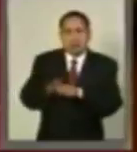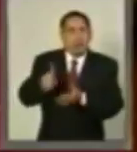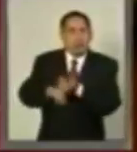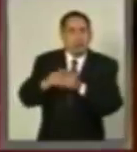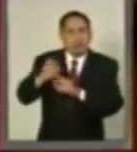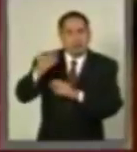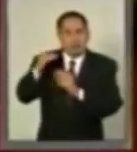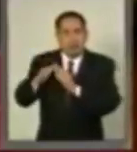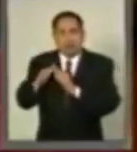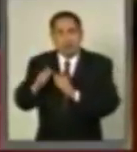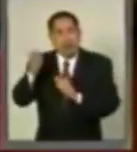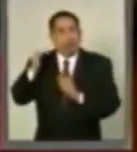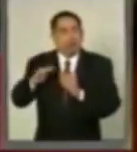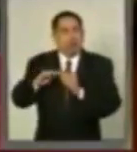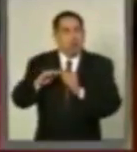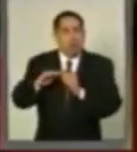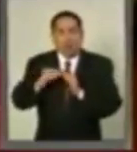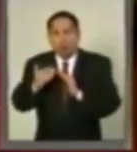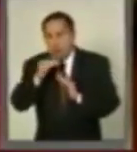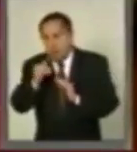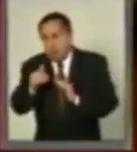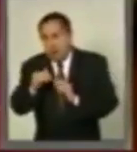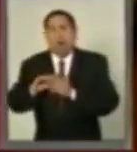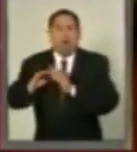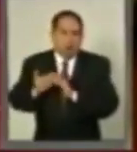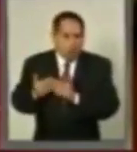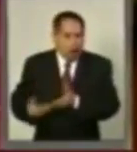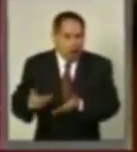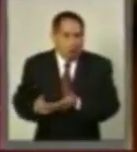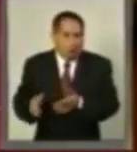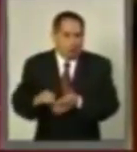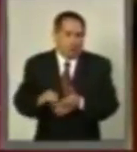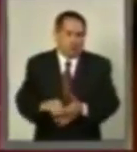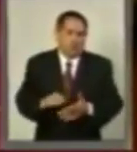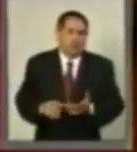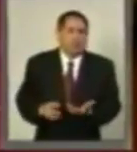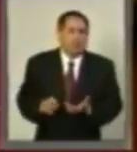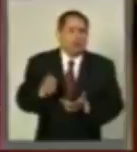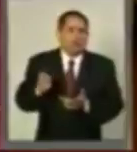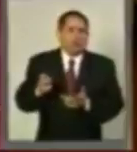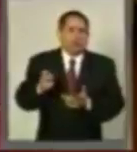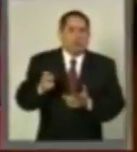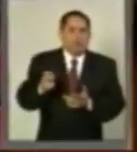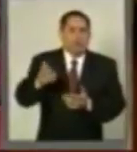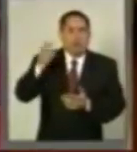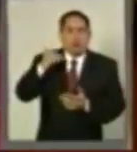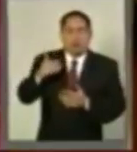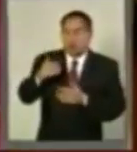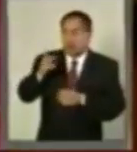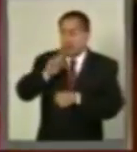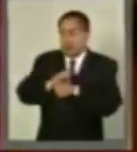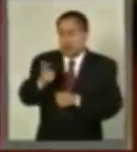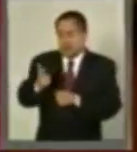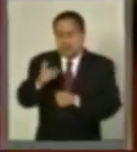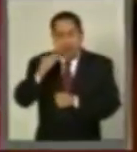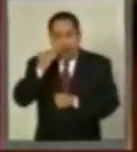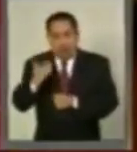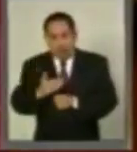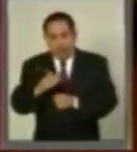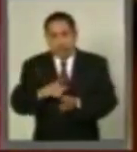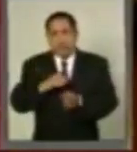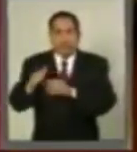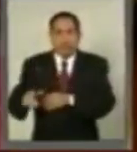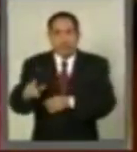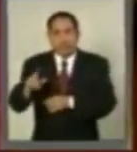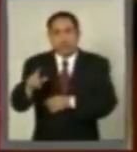estaban casas que no habían tenido ningún tipo de problemas. Y entonces, los que no eran afectados del 7, pues lo fueron del